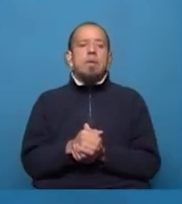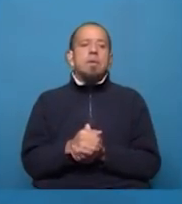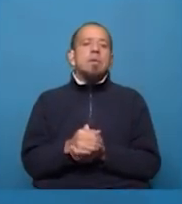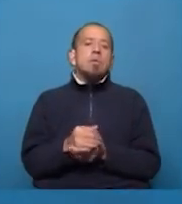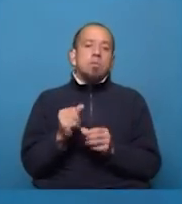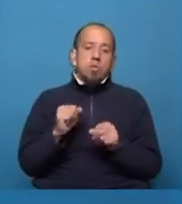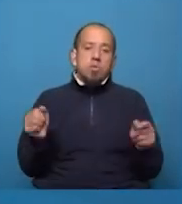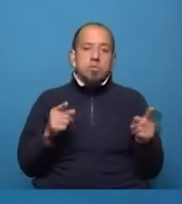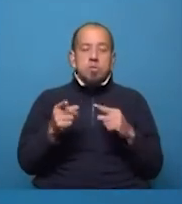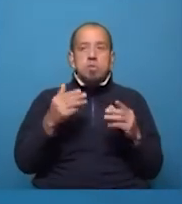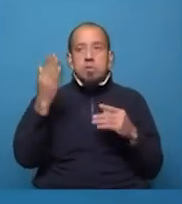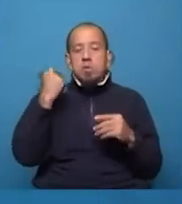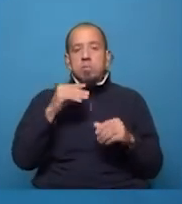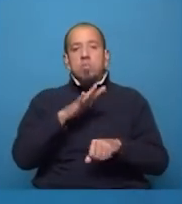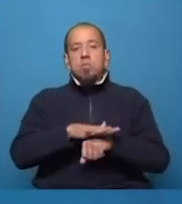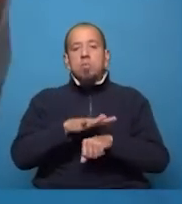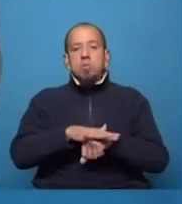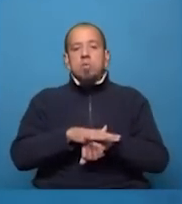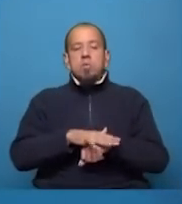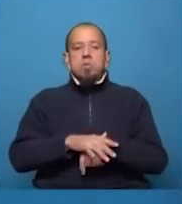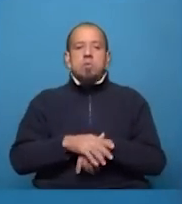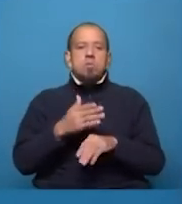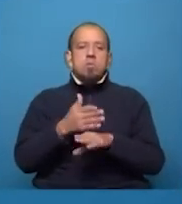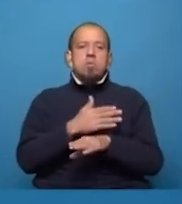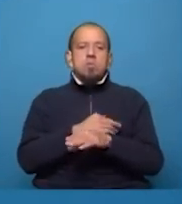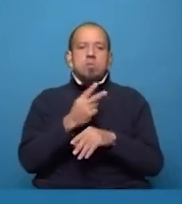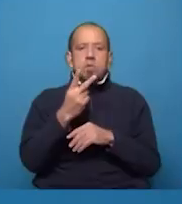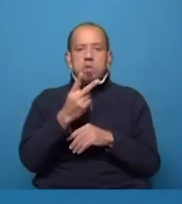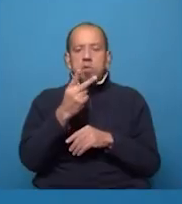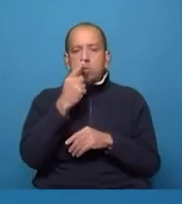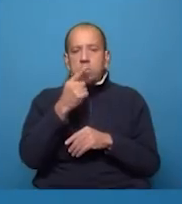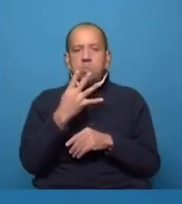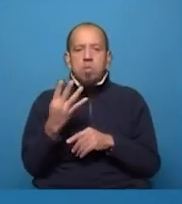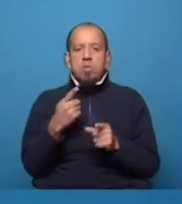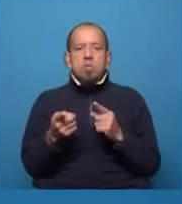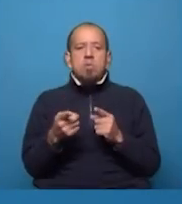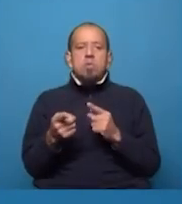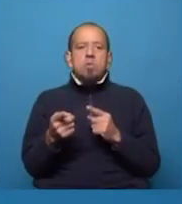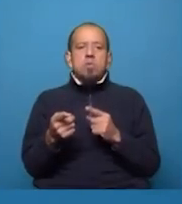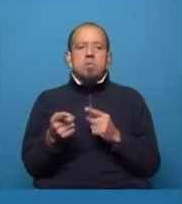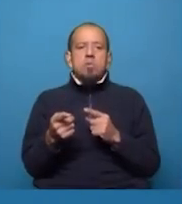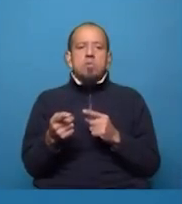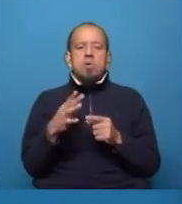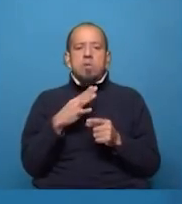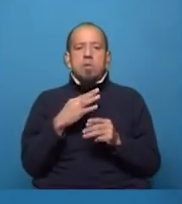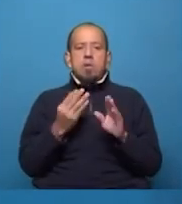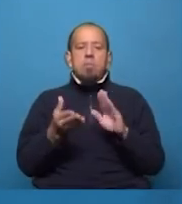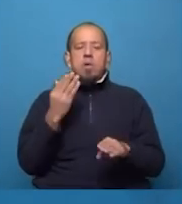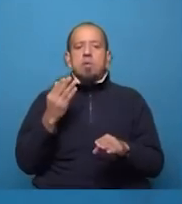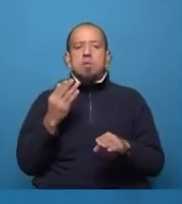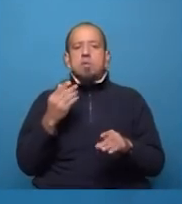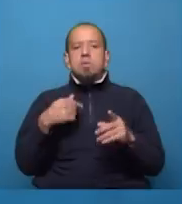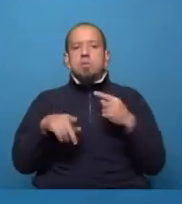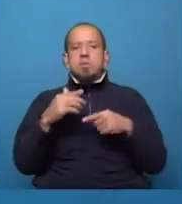consciente creo que en aquella época había y te estoy hablando antes del 2004 este había más actores